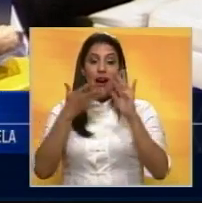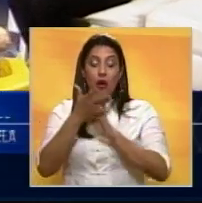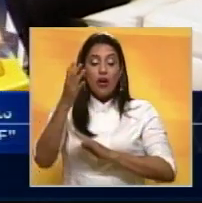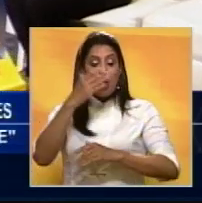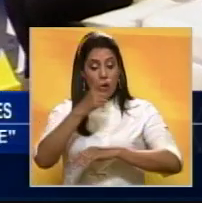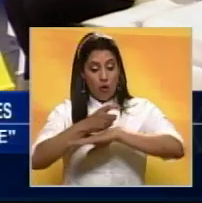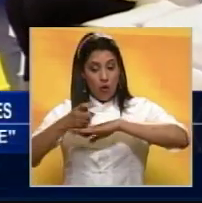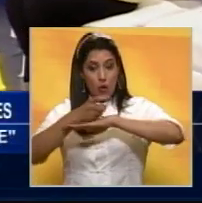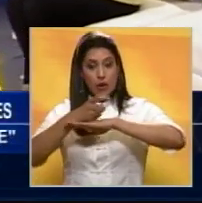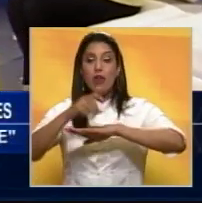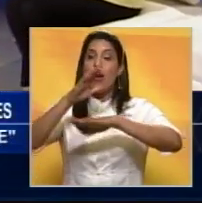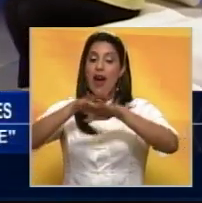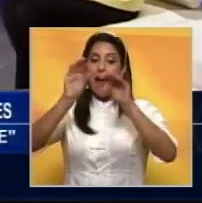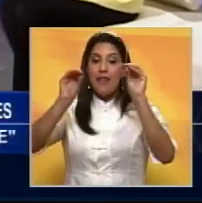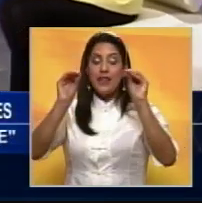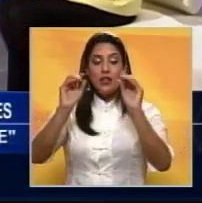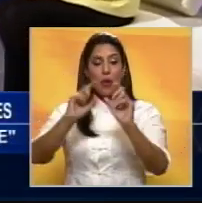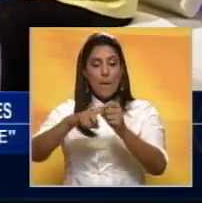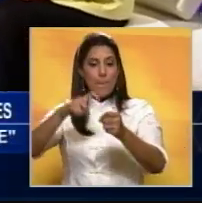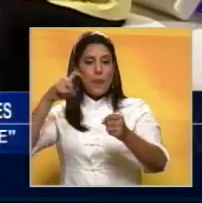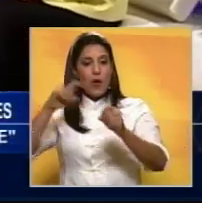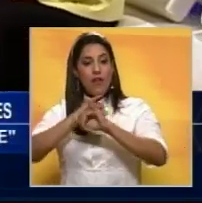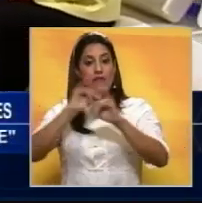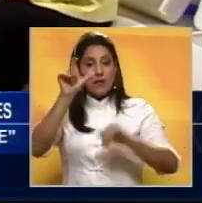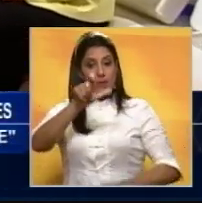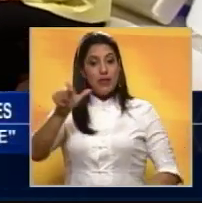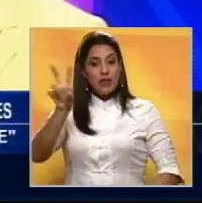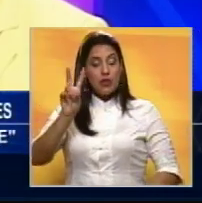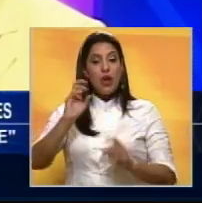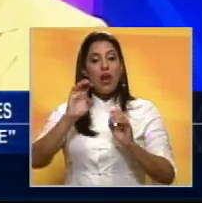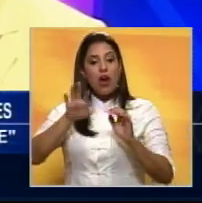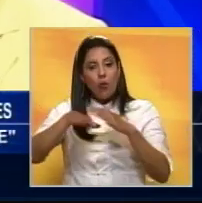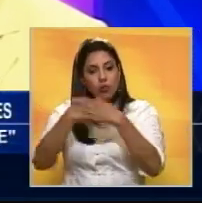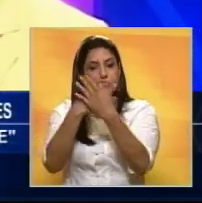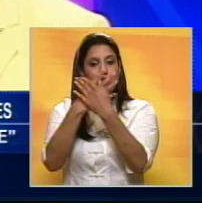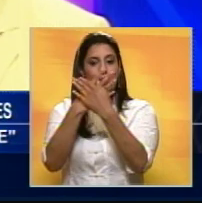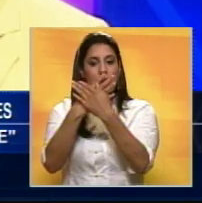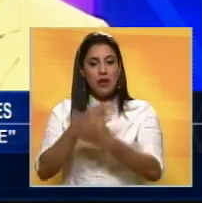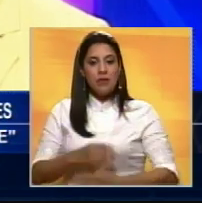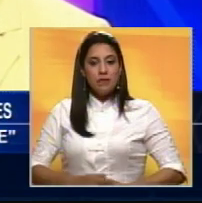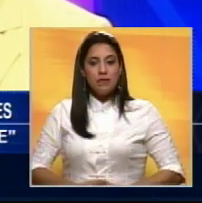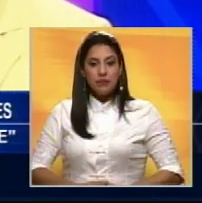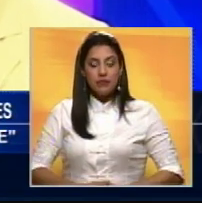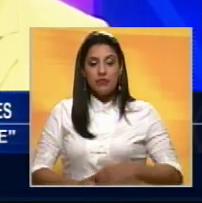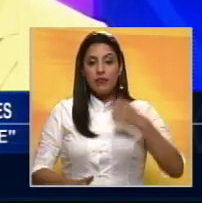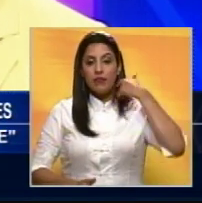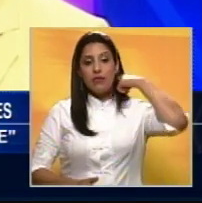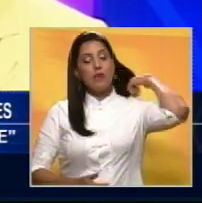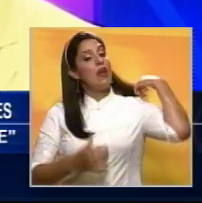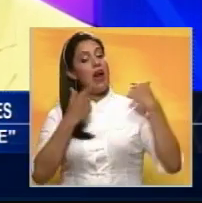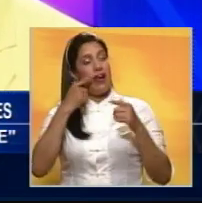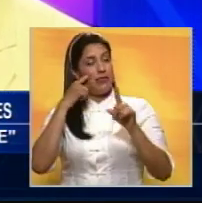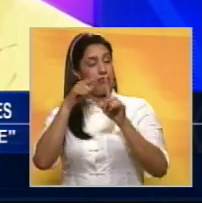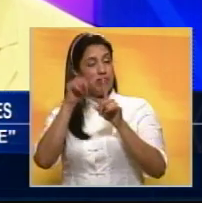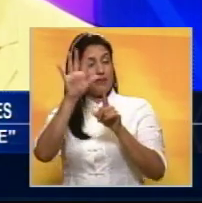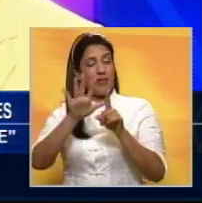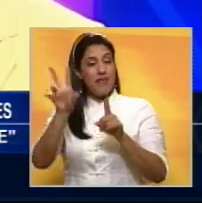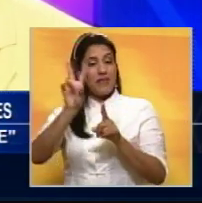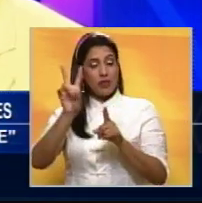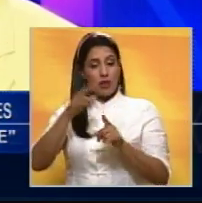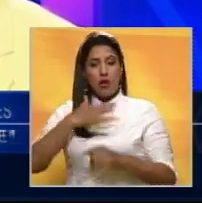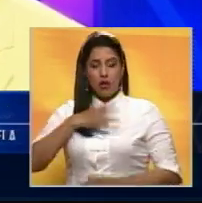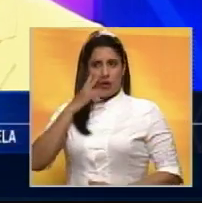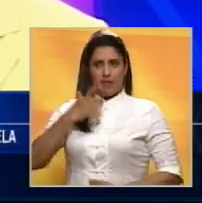que el gobierno anunciara el retiro definitivo de Venezuela de la OEA. Desde el punto de vista de venezolana,